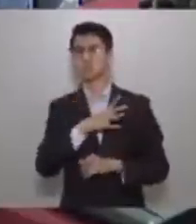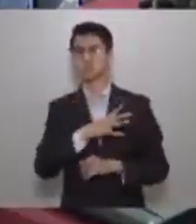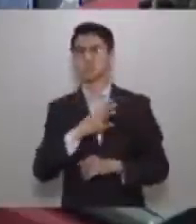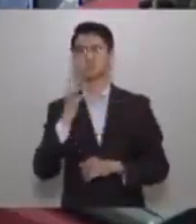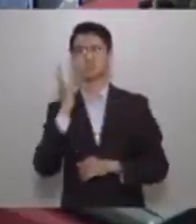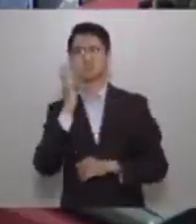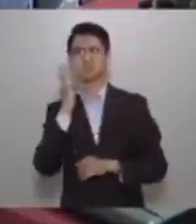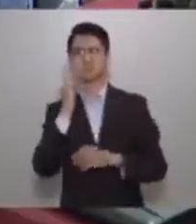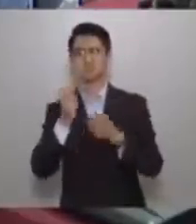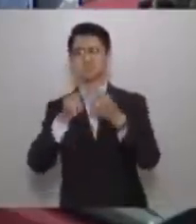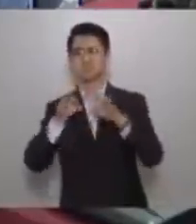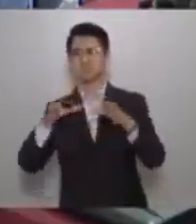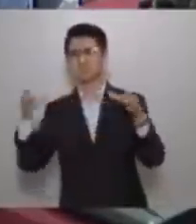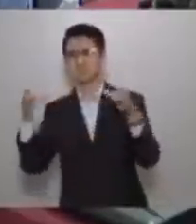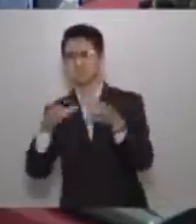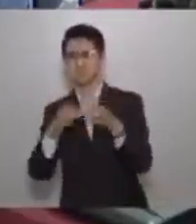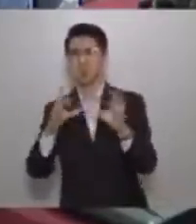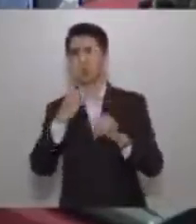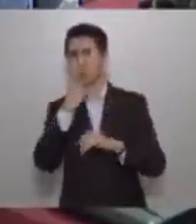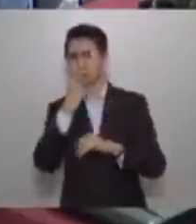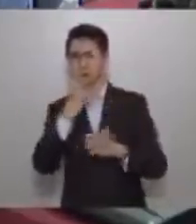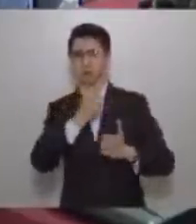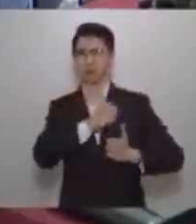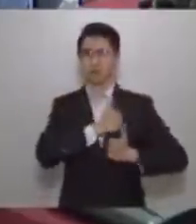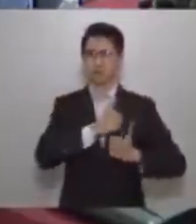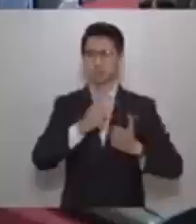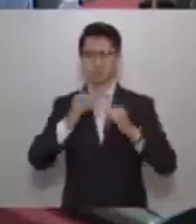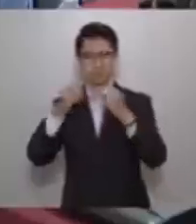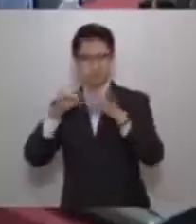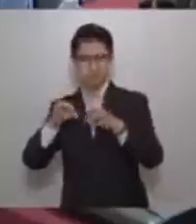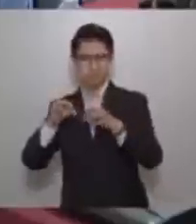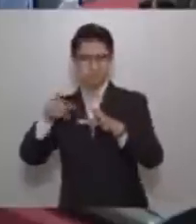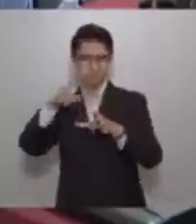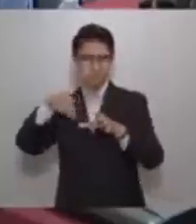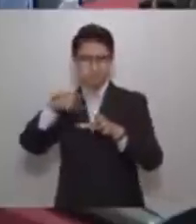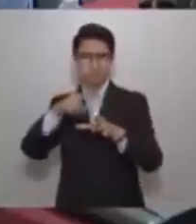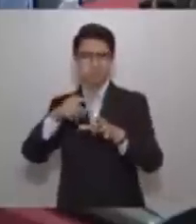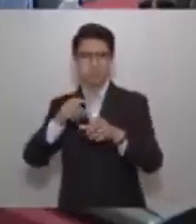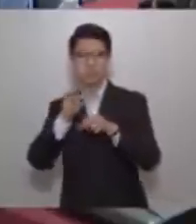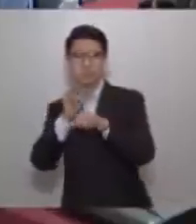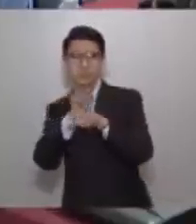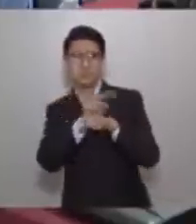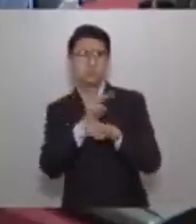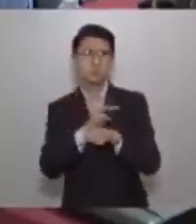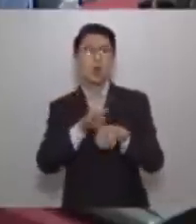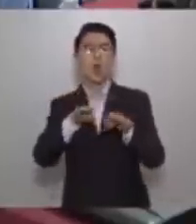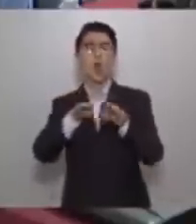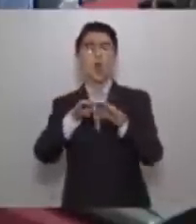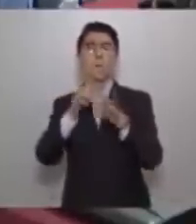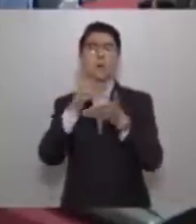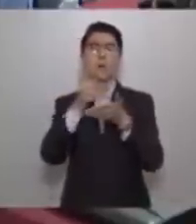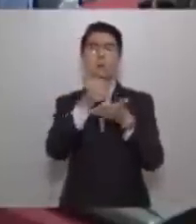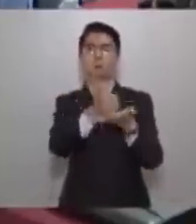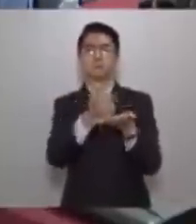criminal, sino también garantizar la seguridad de los ensenadenses? Sabemos que en San Antonio de las